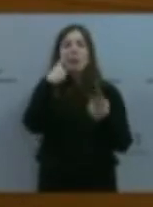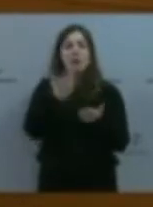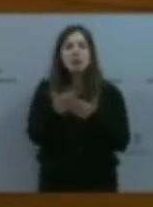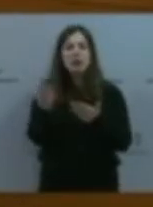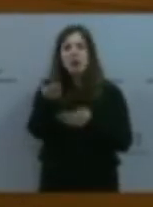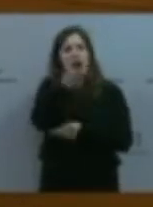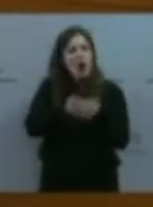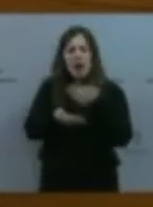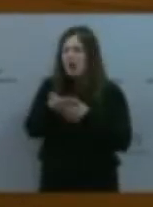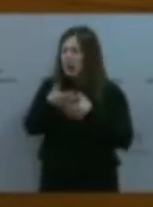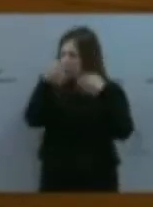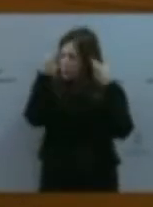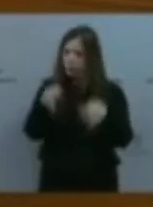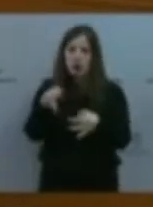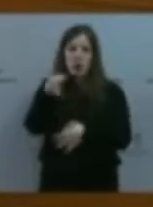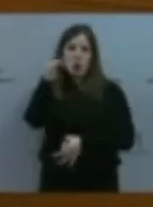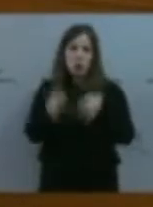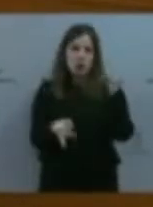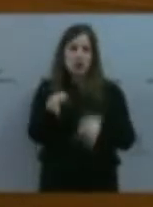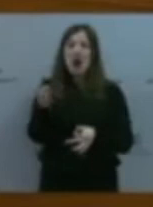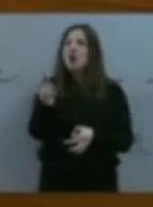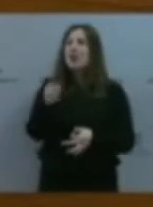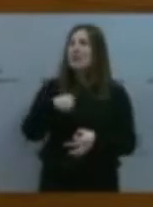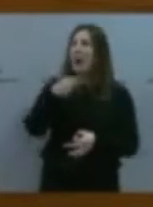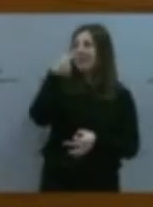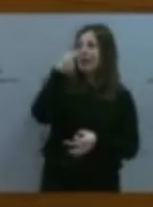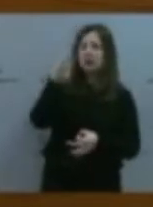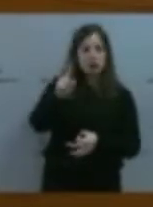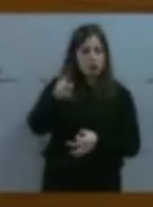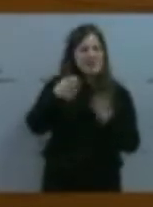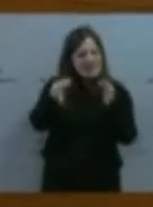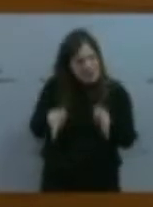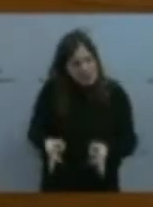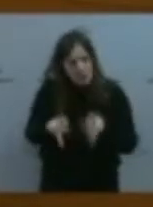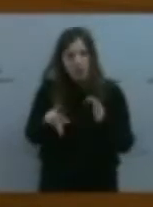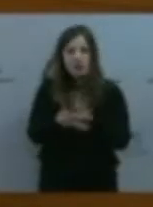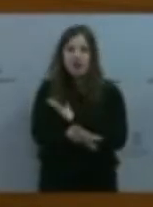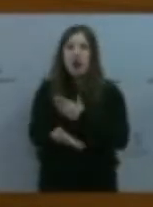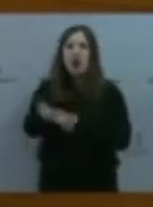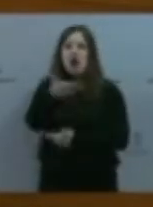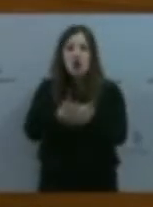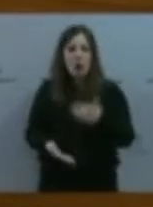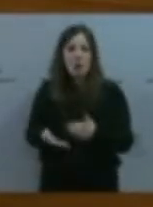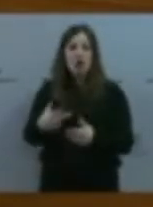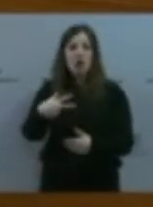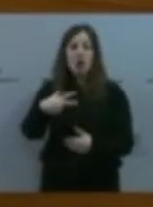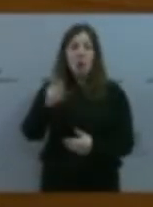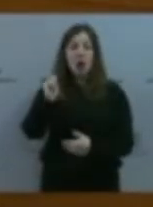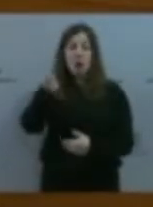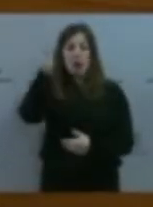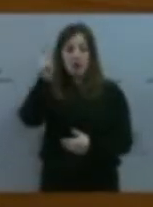interesa, sino siempre. Y esto es colaboración con jueces y tribunales, pero también con la Fiscalía. Por cierto, señor